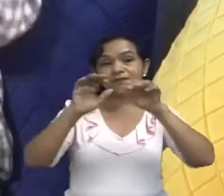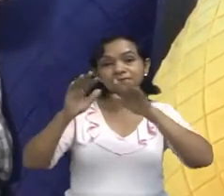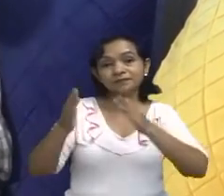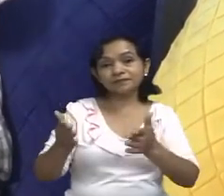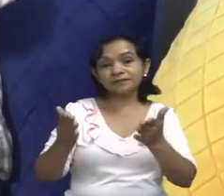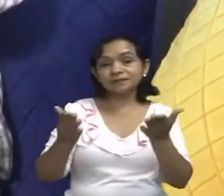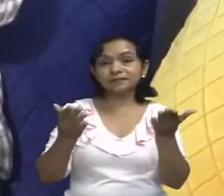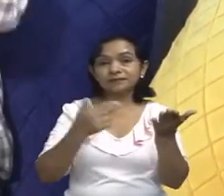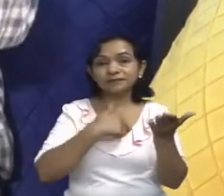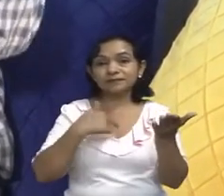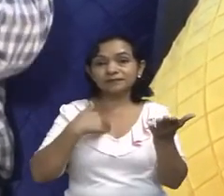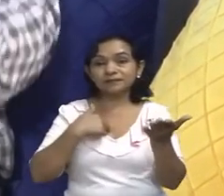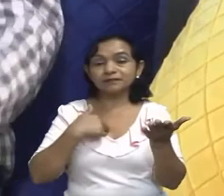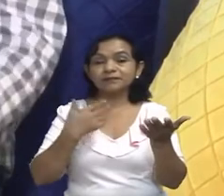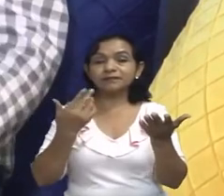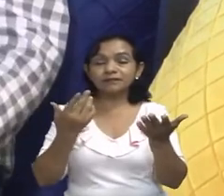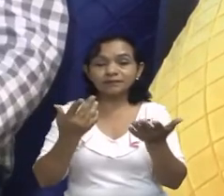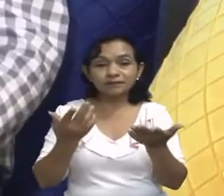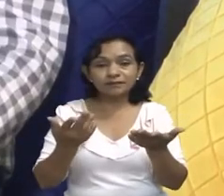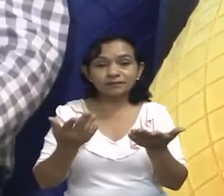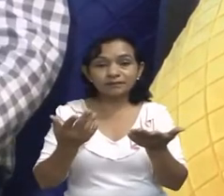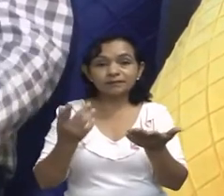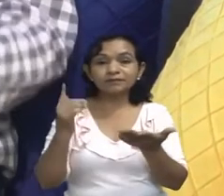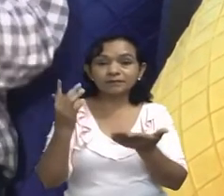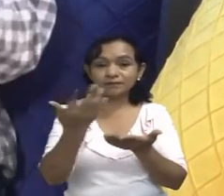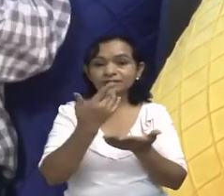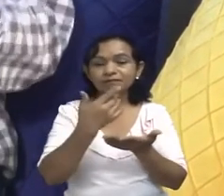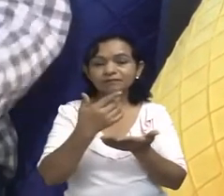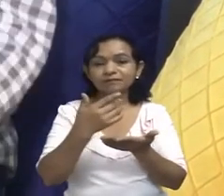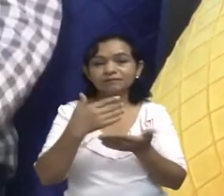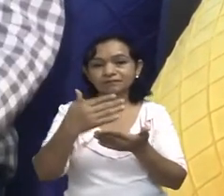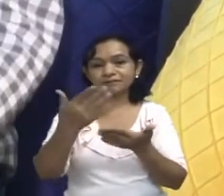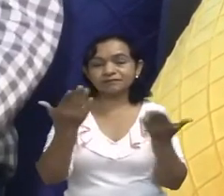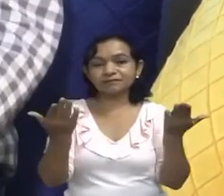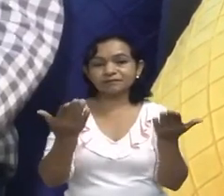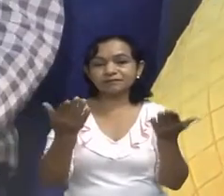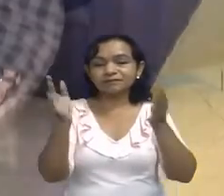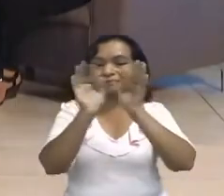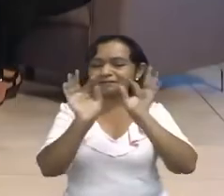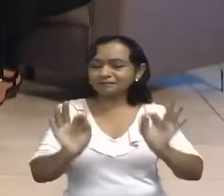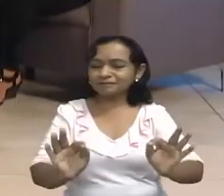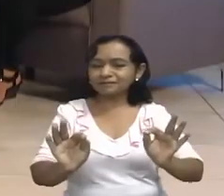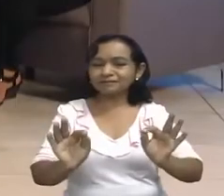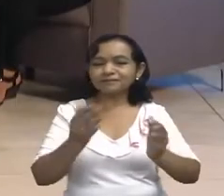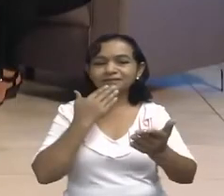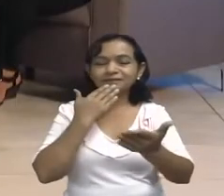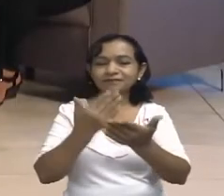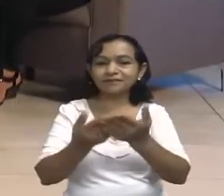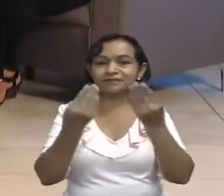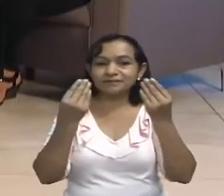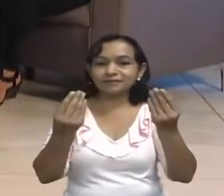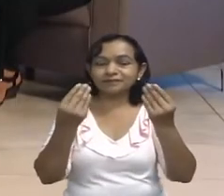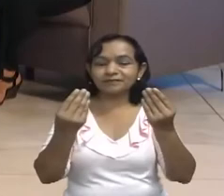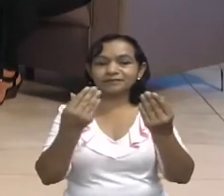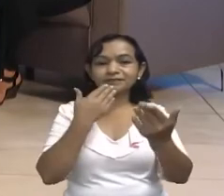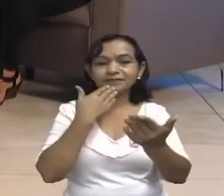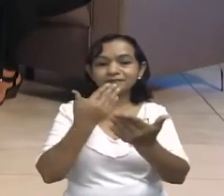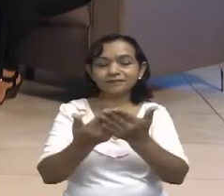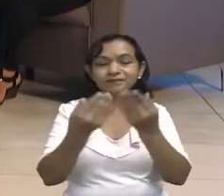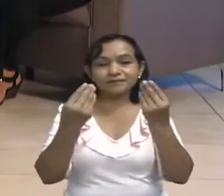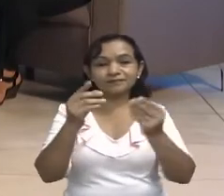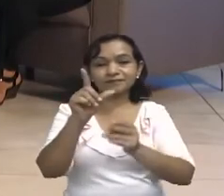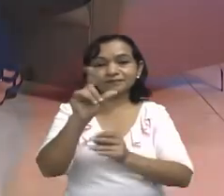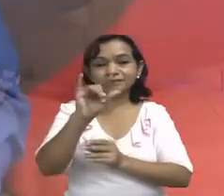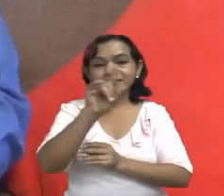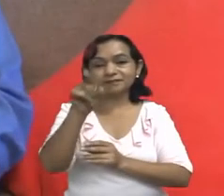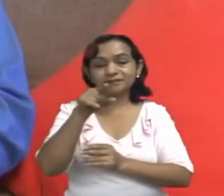principalmente a su junta directiva y a los jefes de bancada. Yo los felicito. Muchísimas gracias, don Alberto. Muchísimas gracias, Liz. Y a